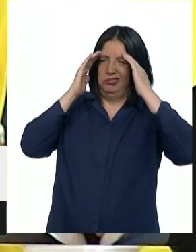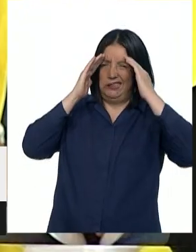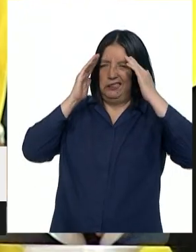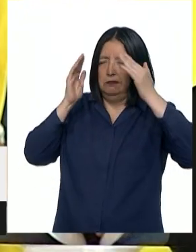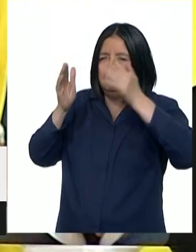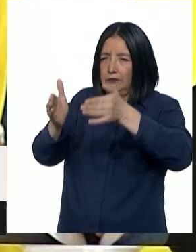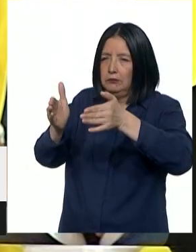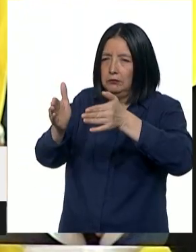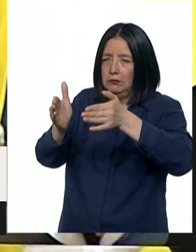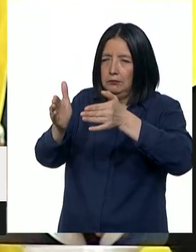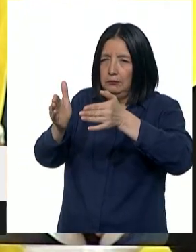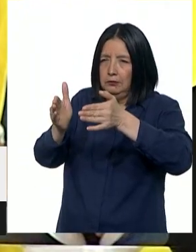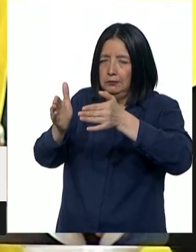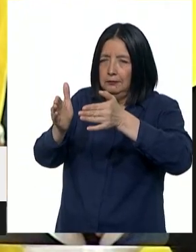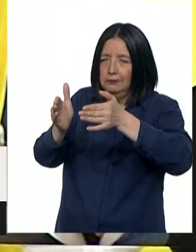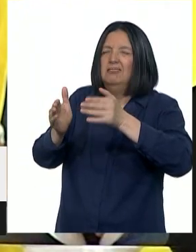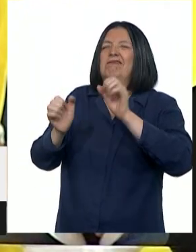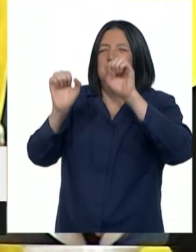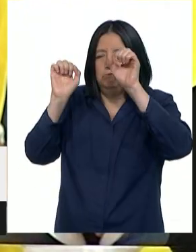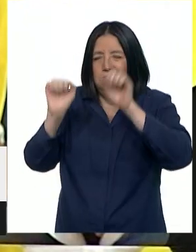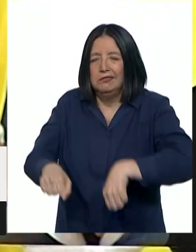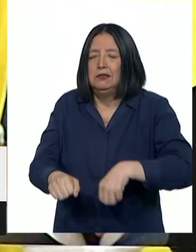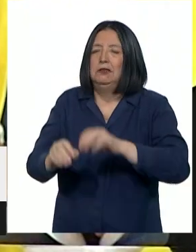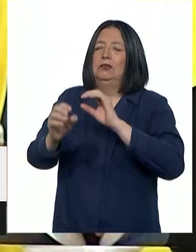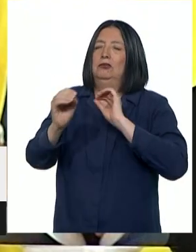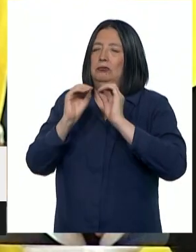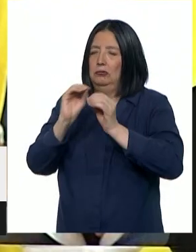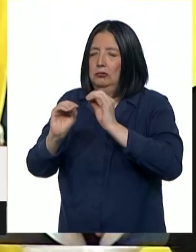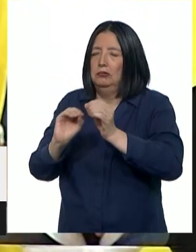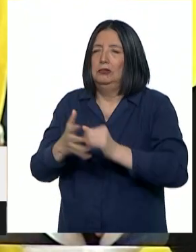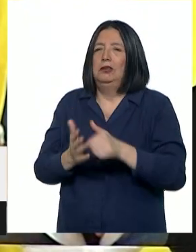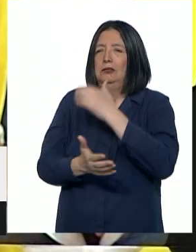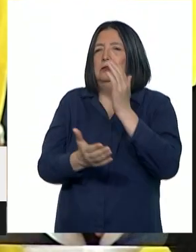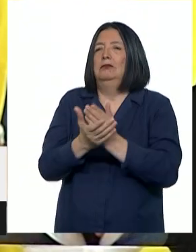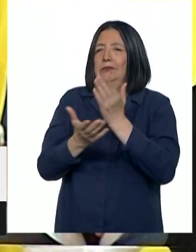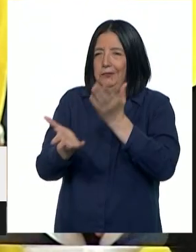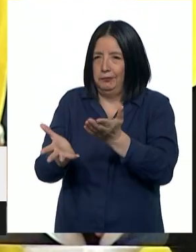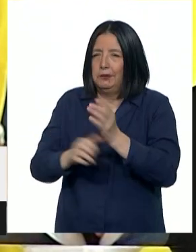enfocados en querer resolver los problemas